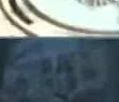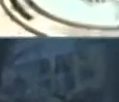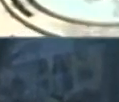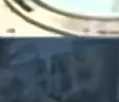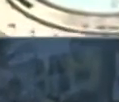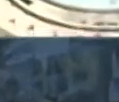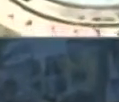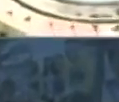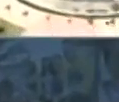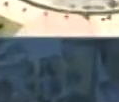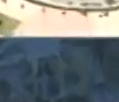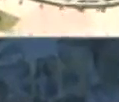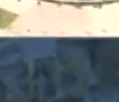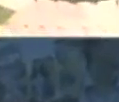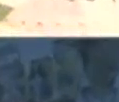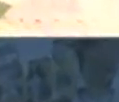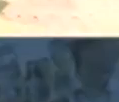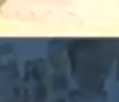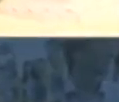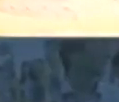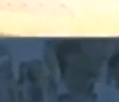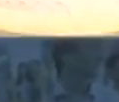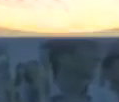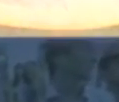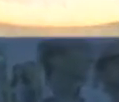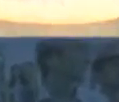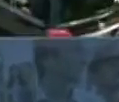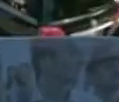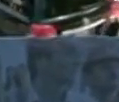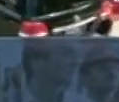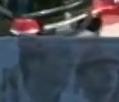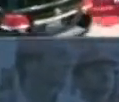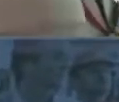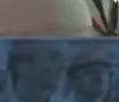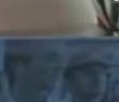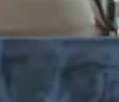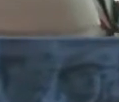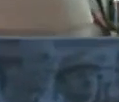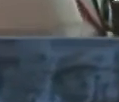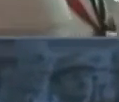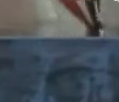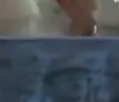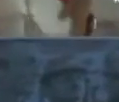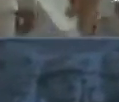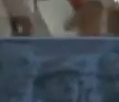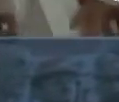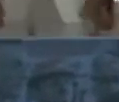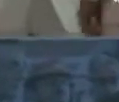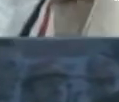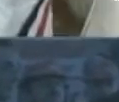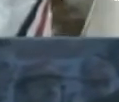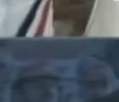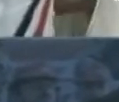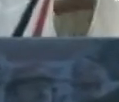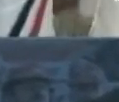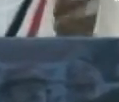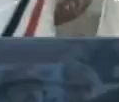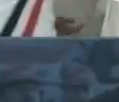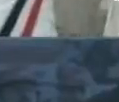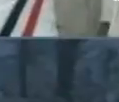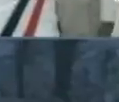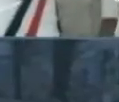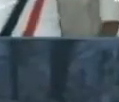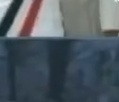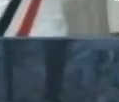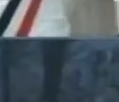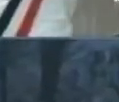le dije que nosotros habíamos avanzado en lo social lo máximo que ha hecho la revolución, en la alfabetización,